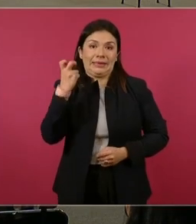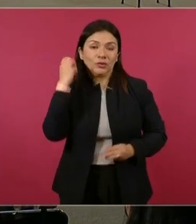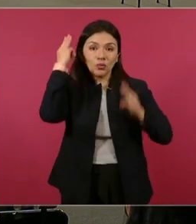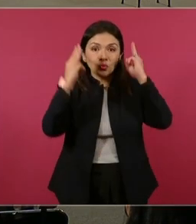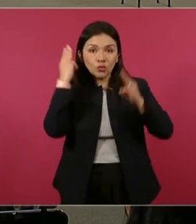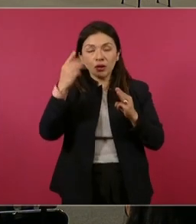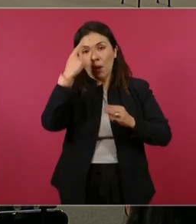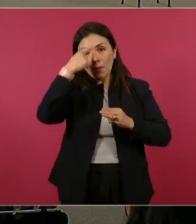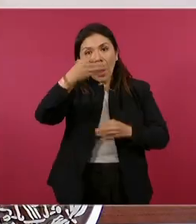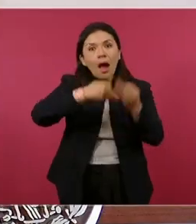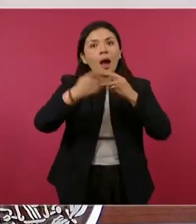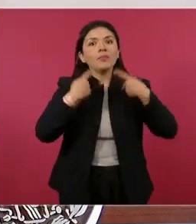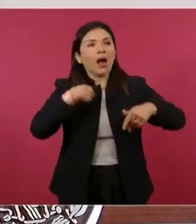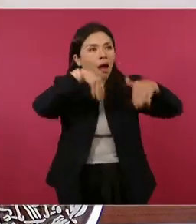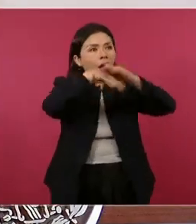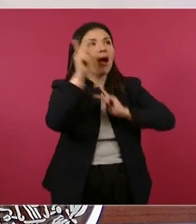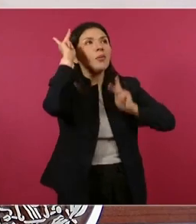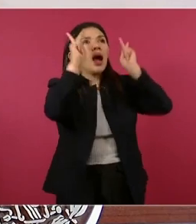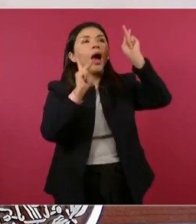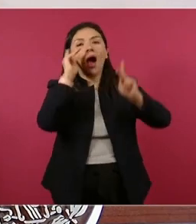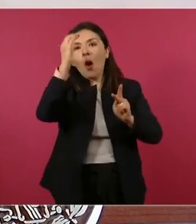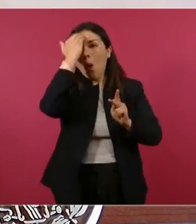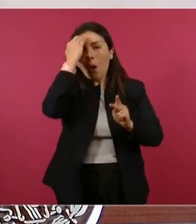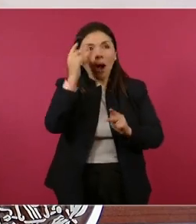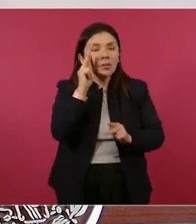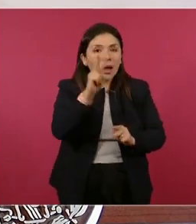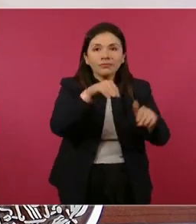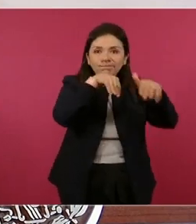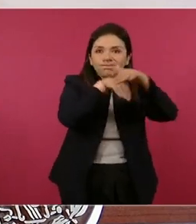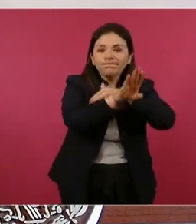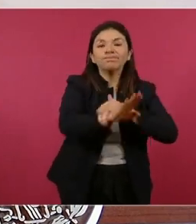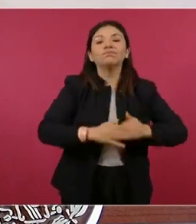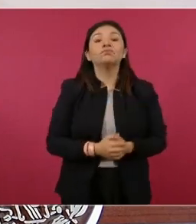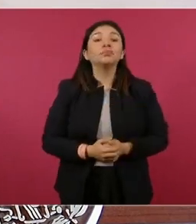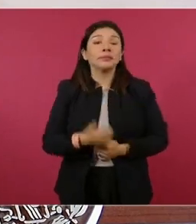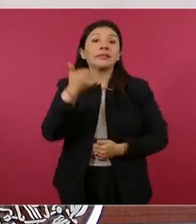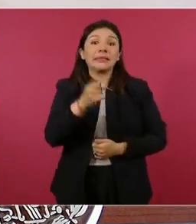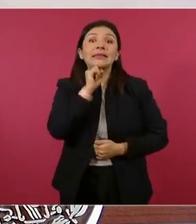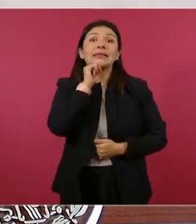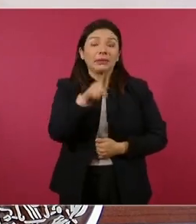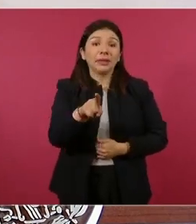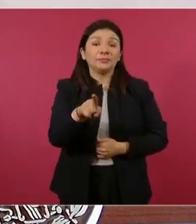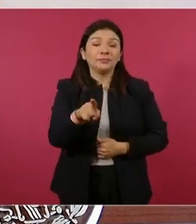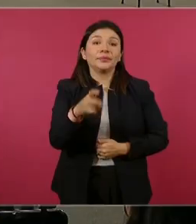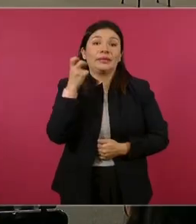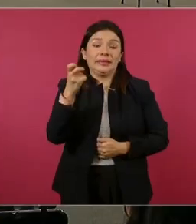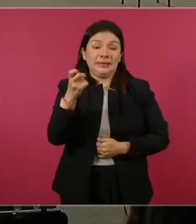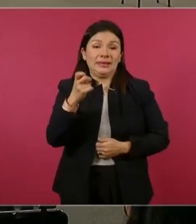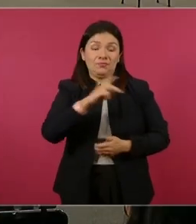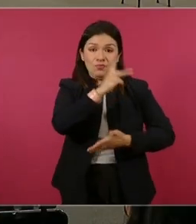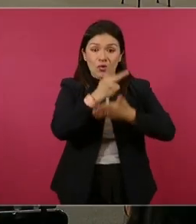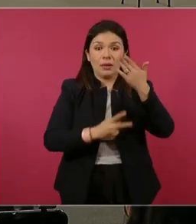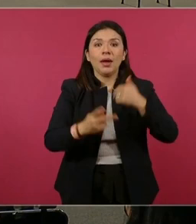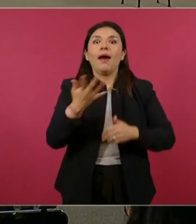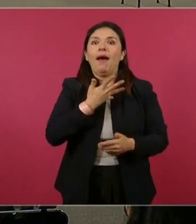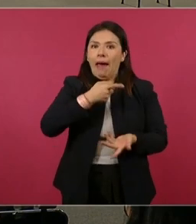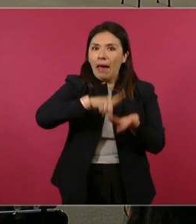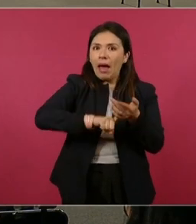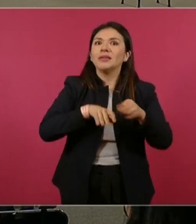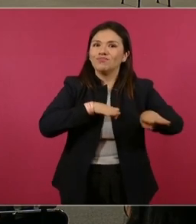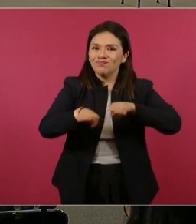del turismo extranjero y nacional. Y, como les digo también, el PROMESA implica una tarea muy importante